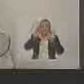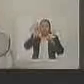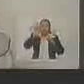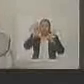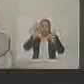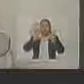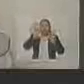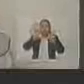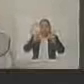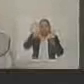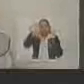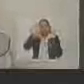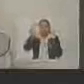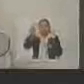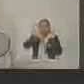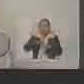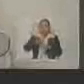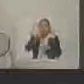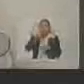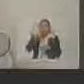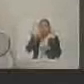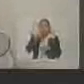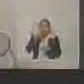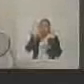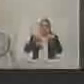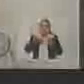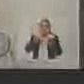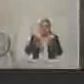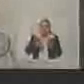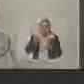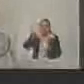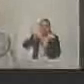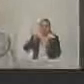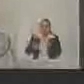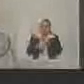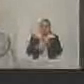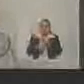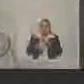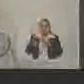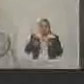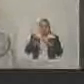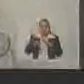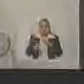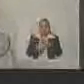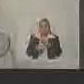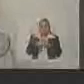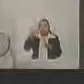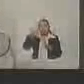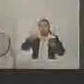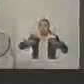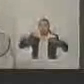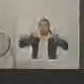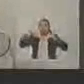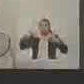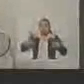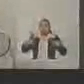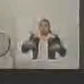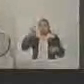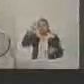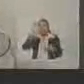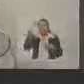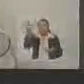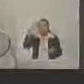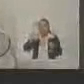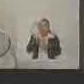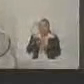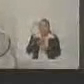culturales, deportivas, mesas de trabajo, mesas de negocios, en las que podemos invitar a todos